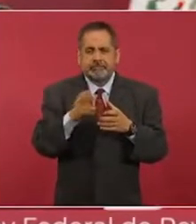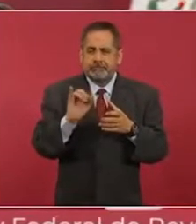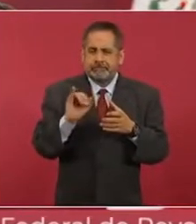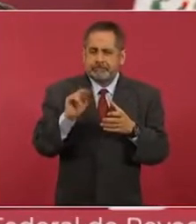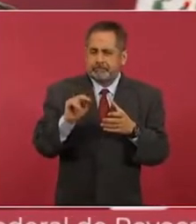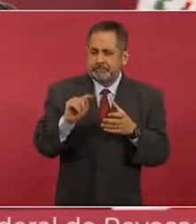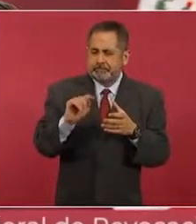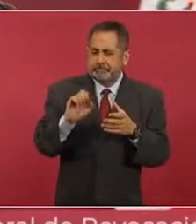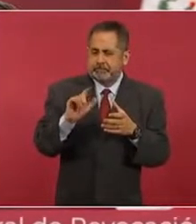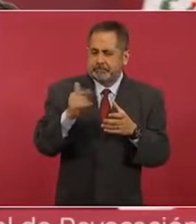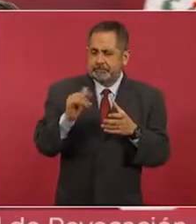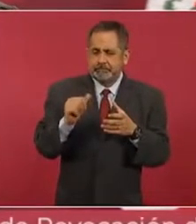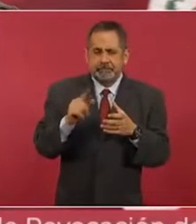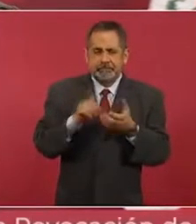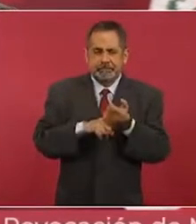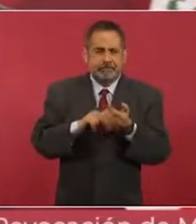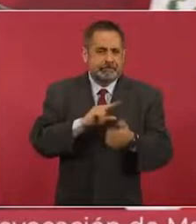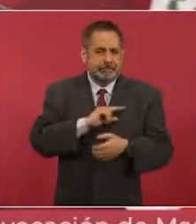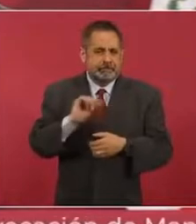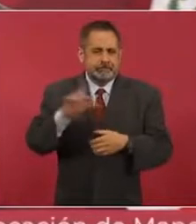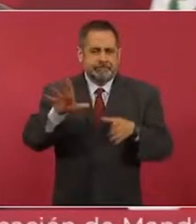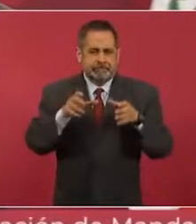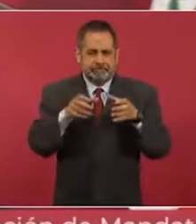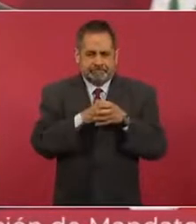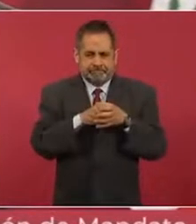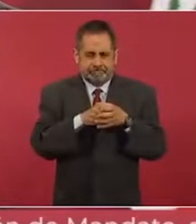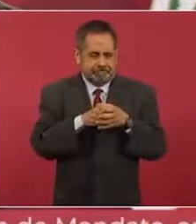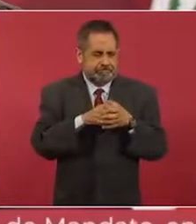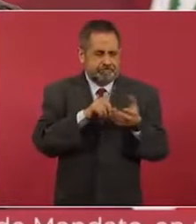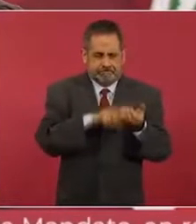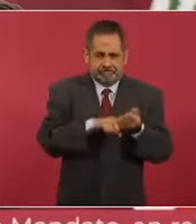para tareas especiales.